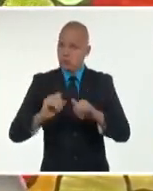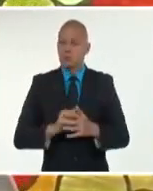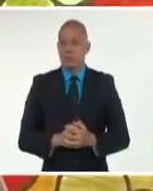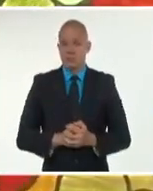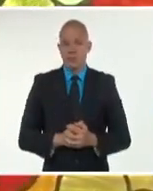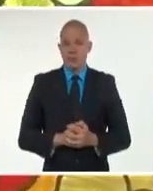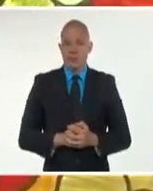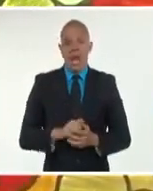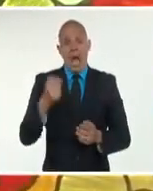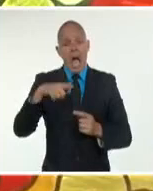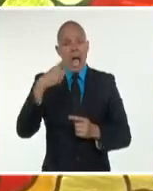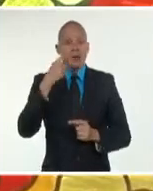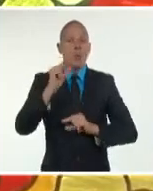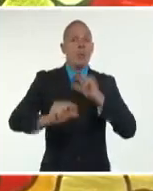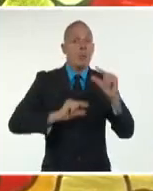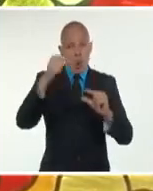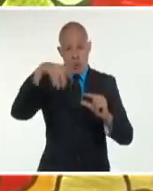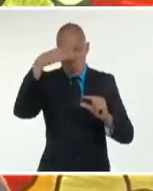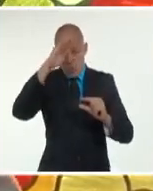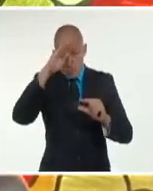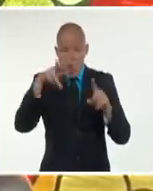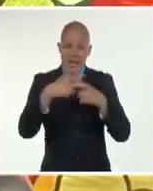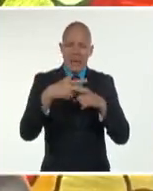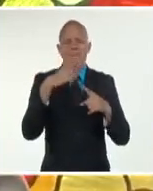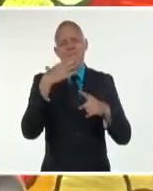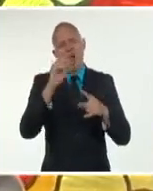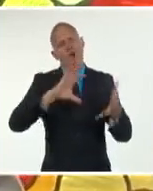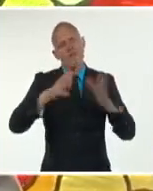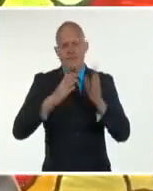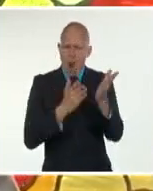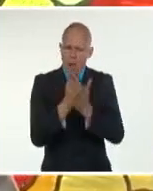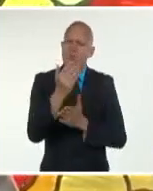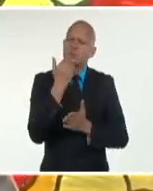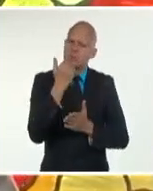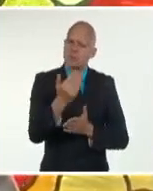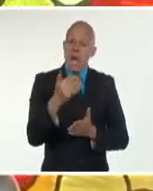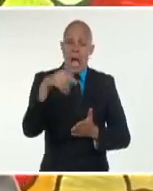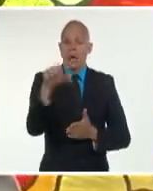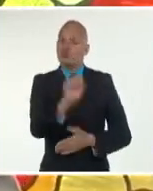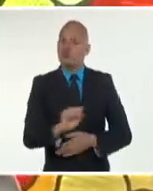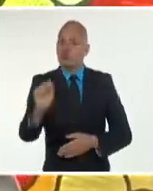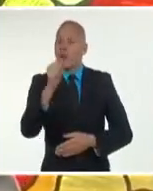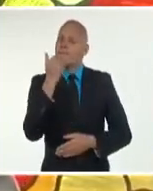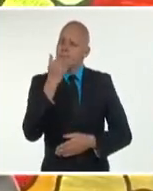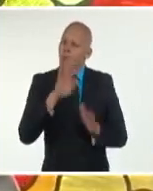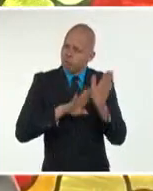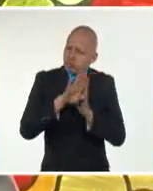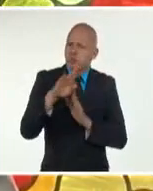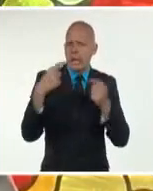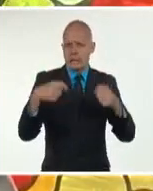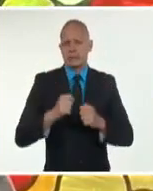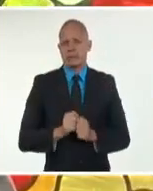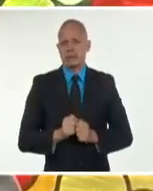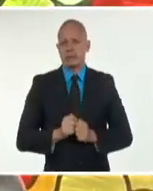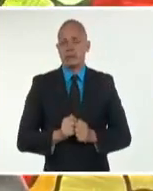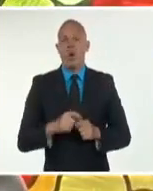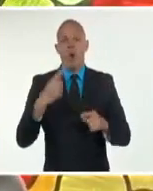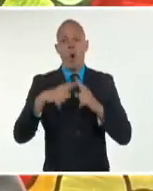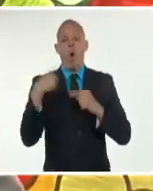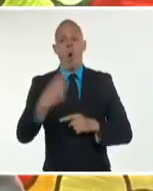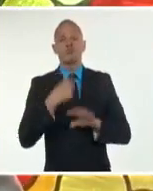tratando de empujar el país y tratando de perfeccionar nuestro socialismo. Y lo hemos hecho también sobre la base